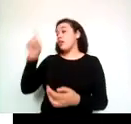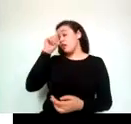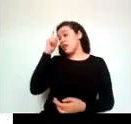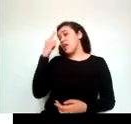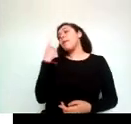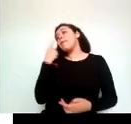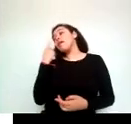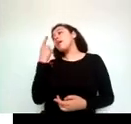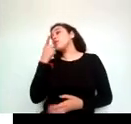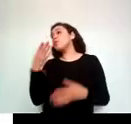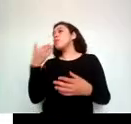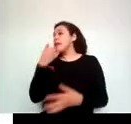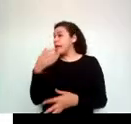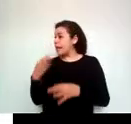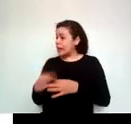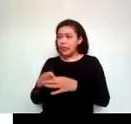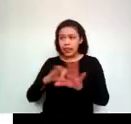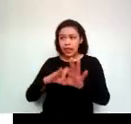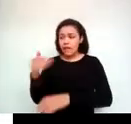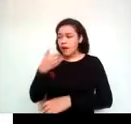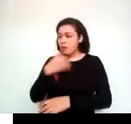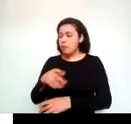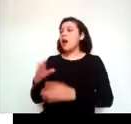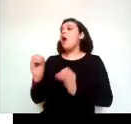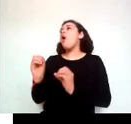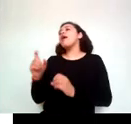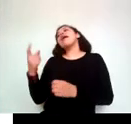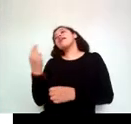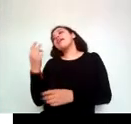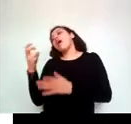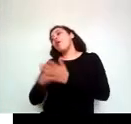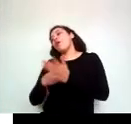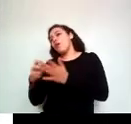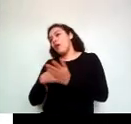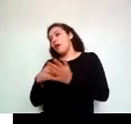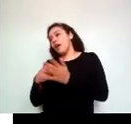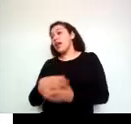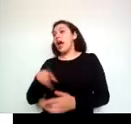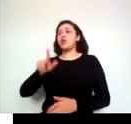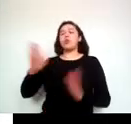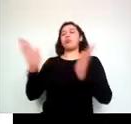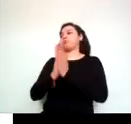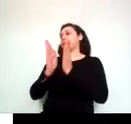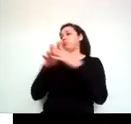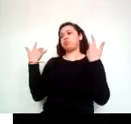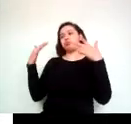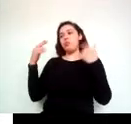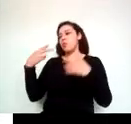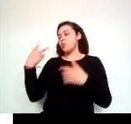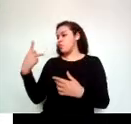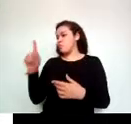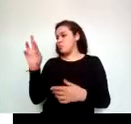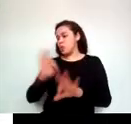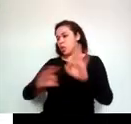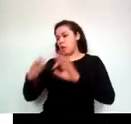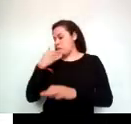los colaboradores sobre cómo está su desempeño, si reconocemos cuando hacemos bien el trabajo, si les evaluamos, no